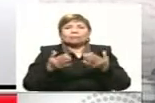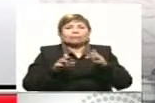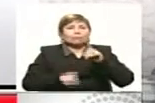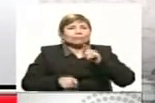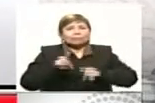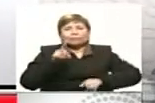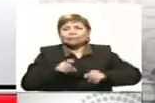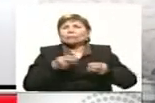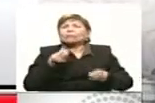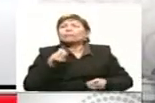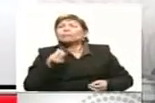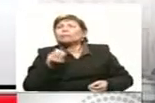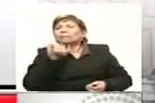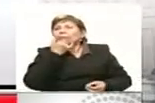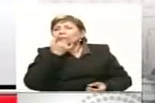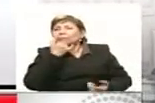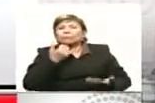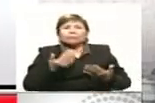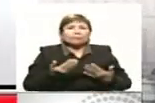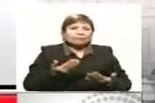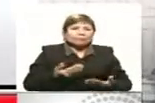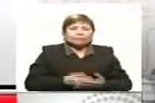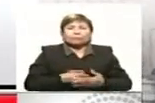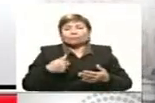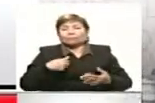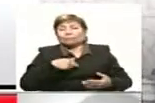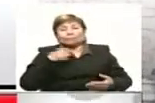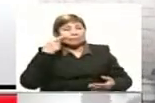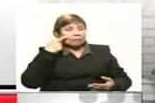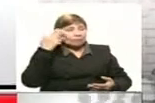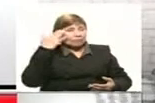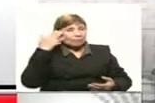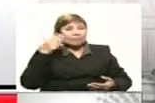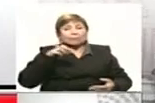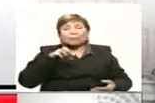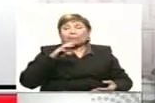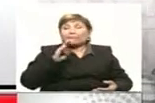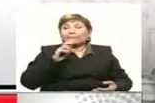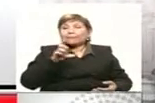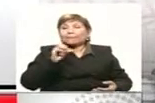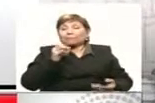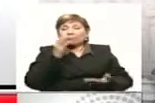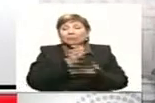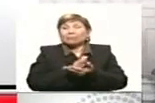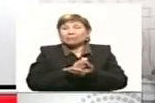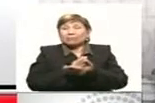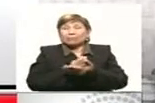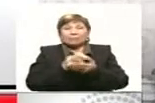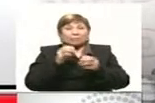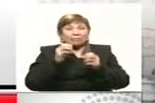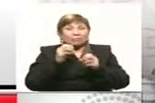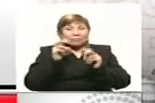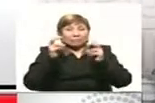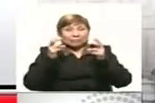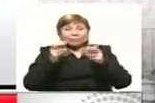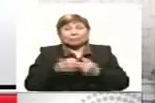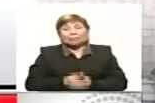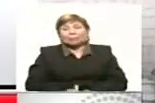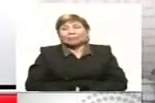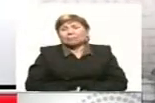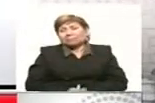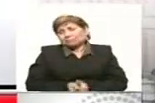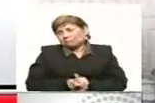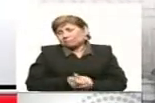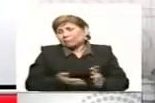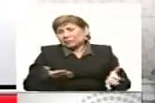medias. Porque es absurdo, ¿no? Es como, usted conoce, como la represa Palo Alto, lamentablemente paralizada por estos temas, ¿no? Ya está pues